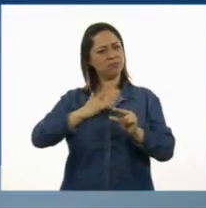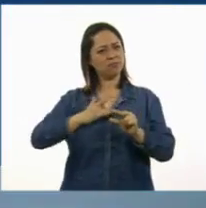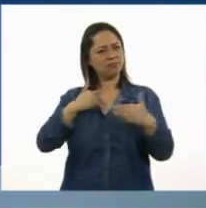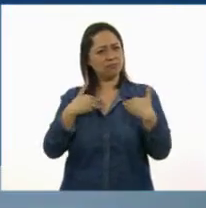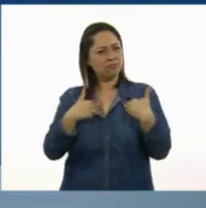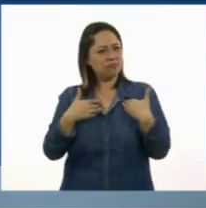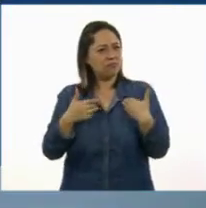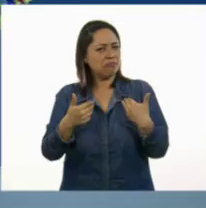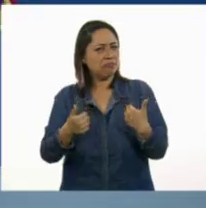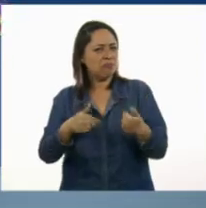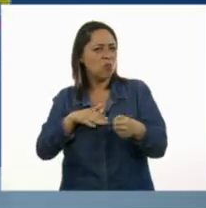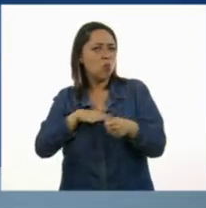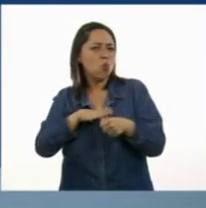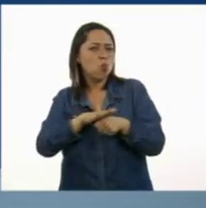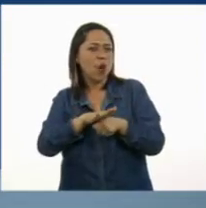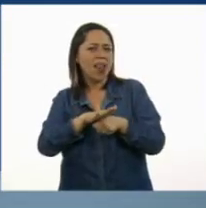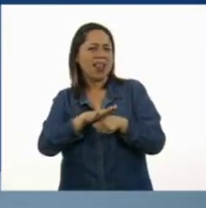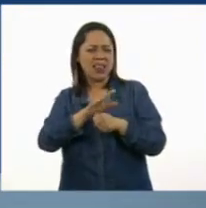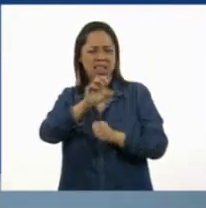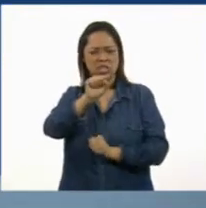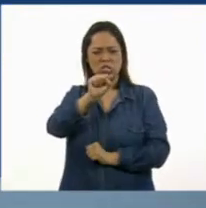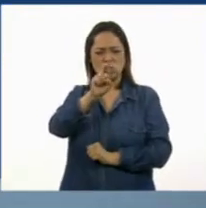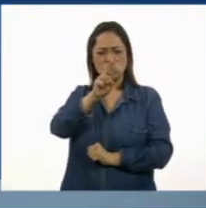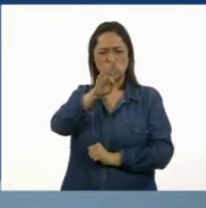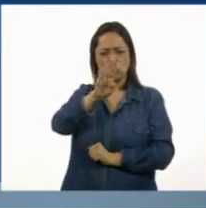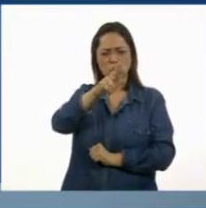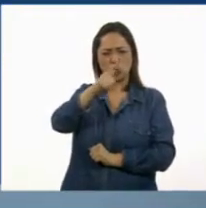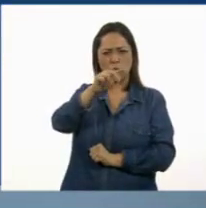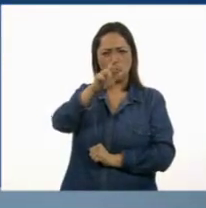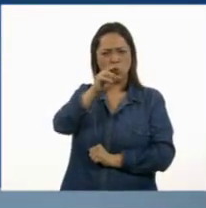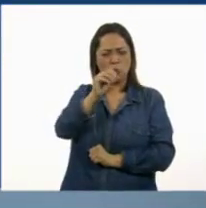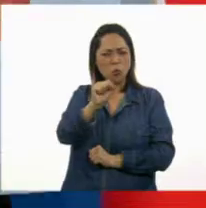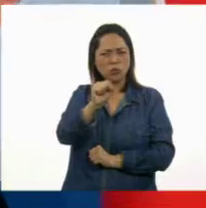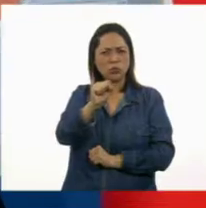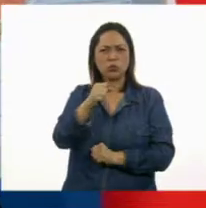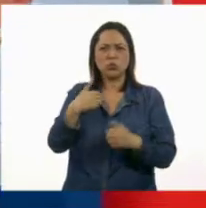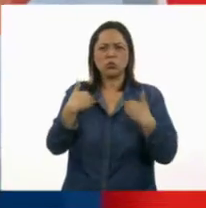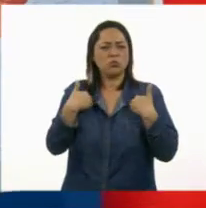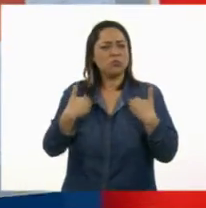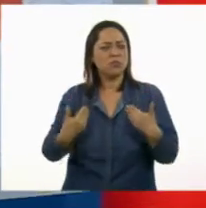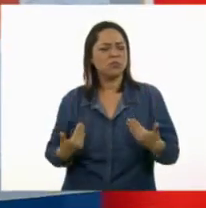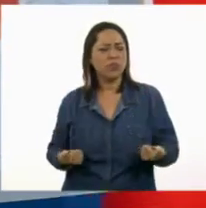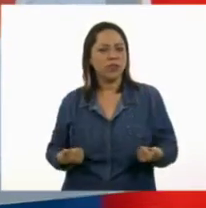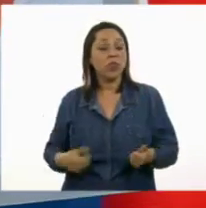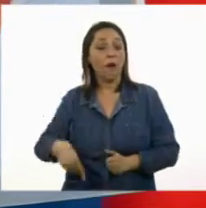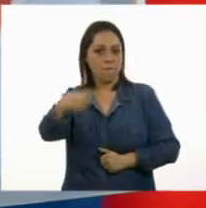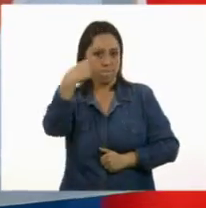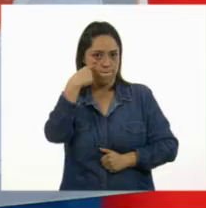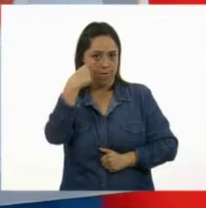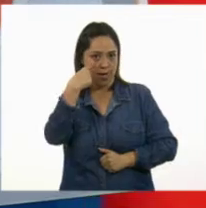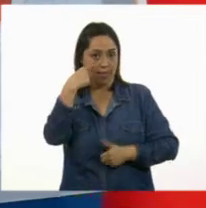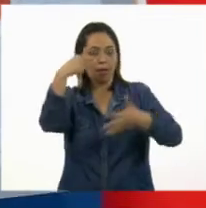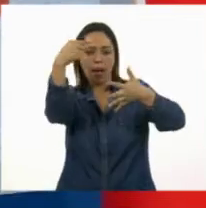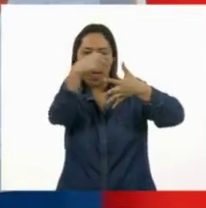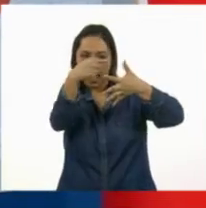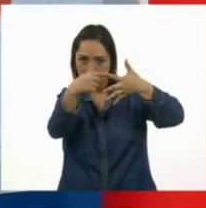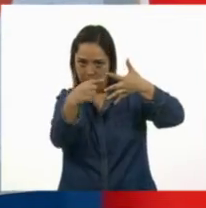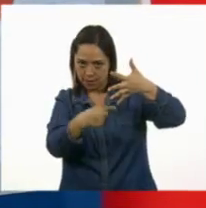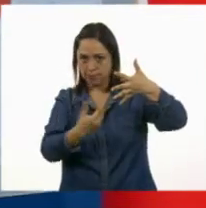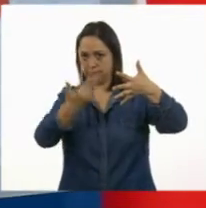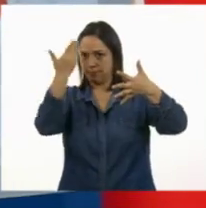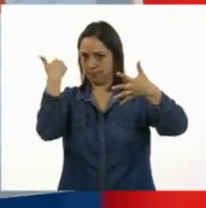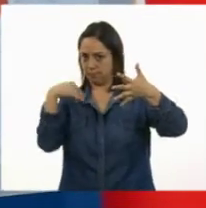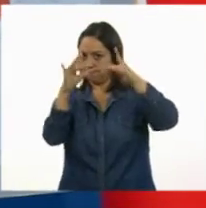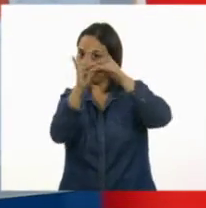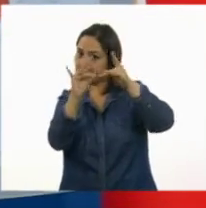se refiere con subgrupos, maestro. Muy bien, Ton. Mira, como revisamos en clases anteriores,